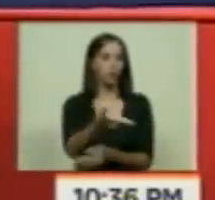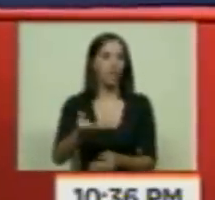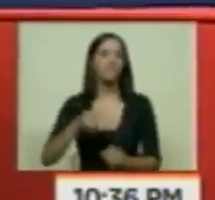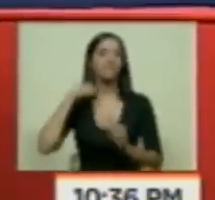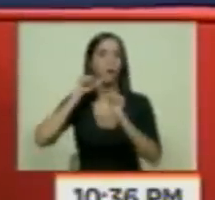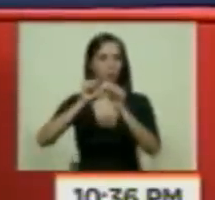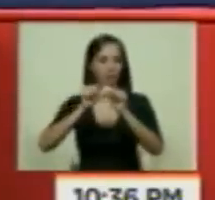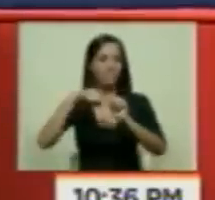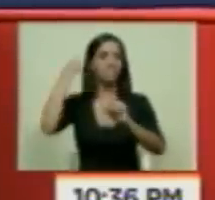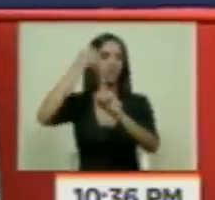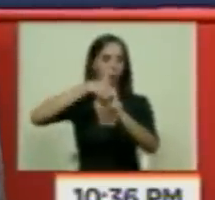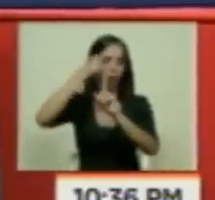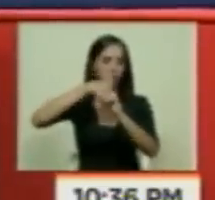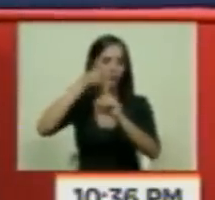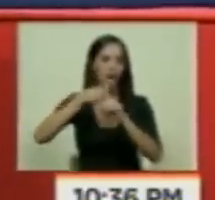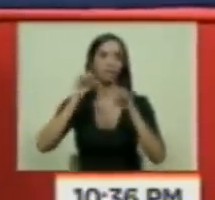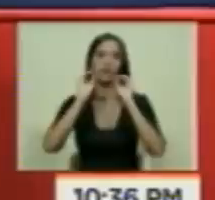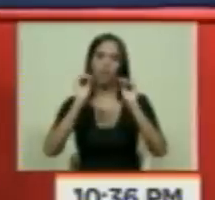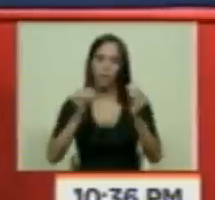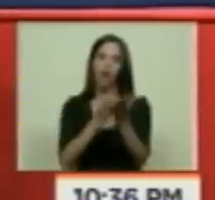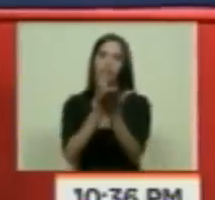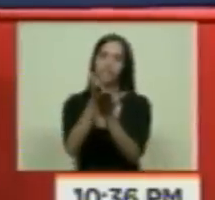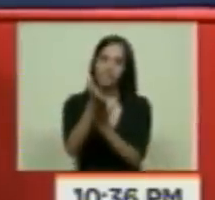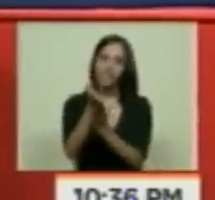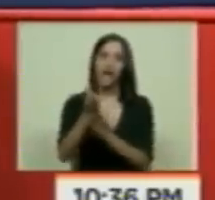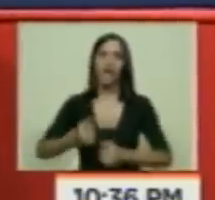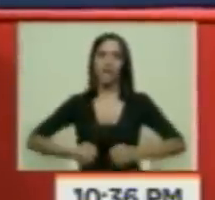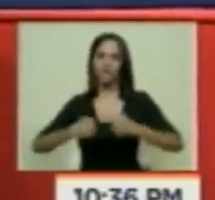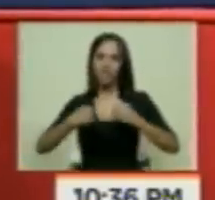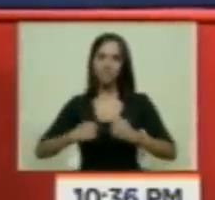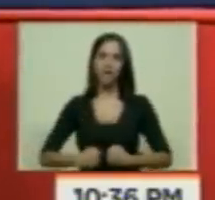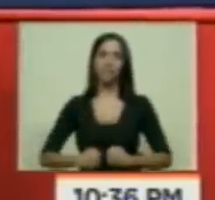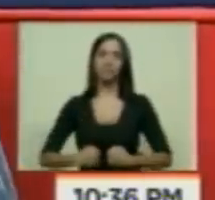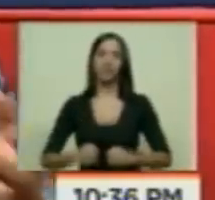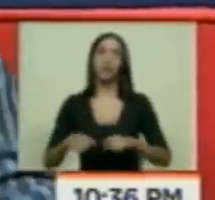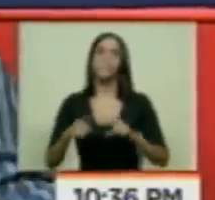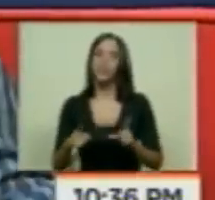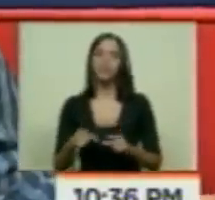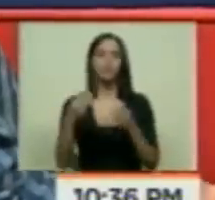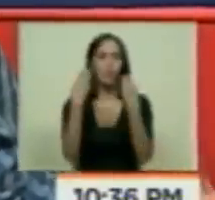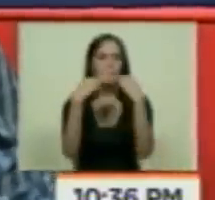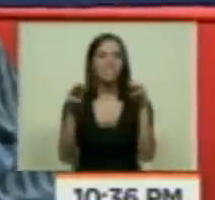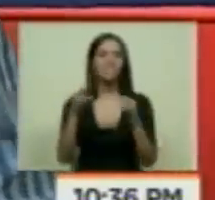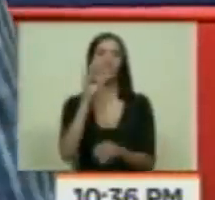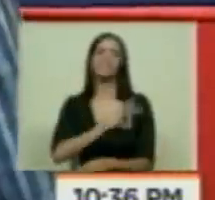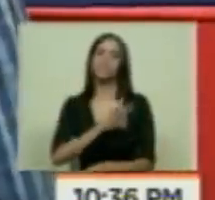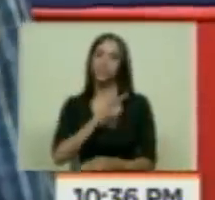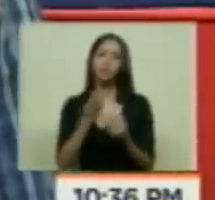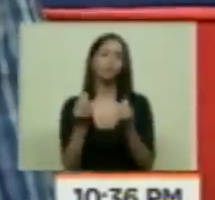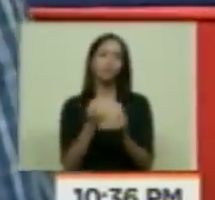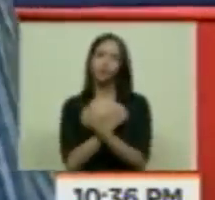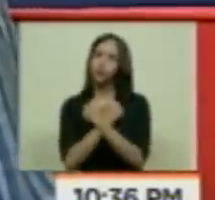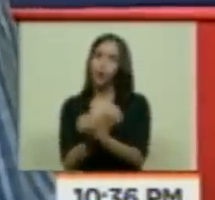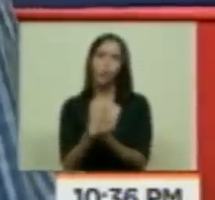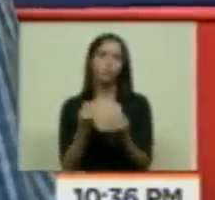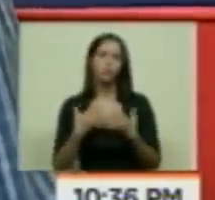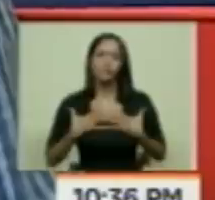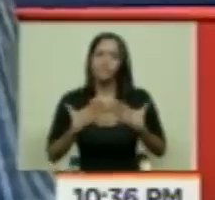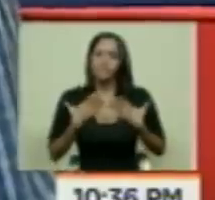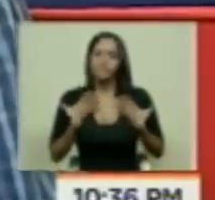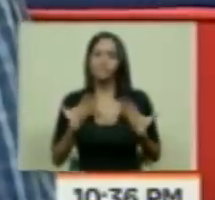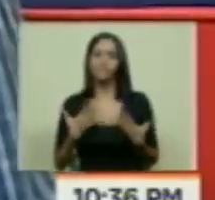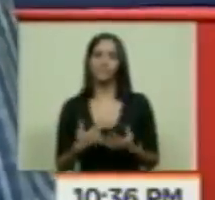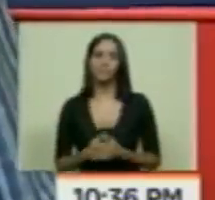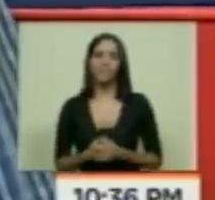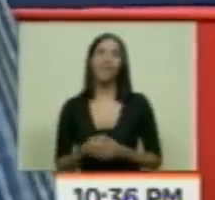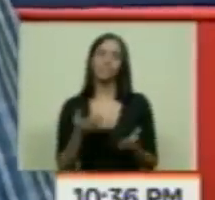luchando. Los llamó a la lealtad, los llamó a la firmeza, pero un mensaje, señores, de mucho amor y de mucha pasión. Eso